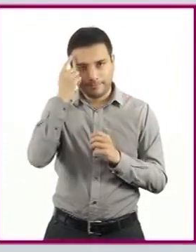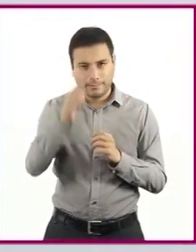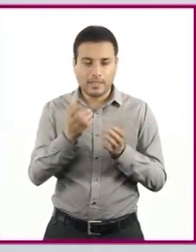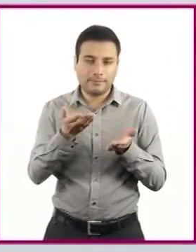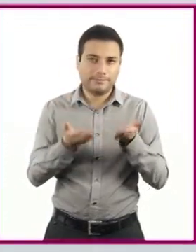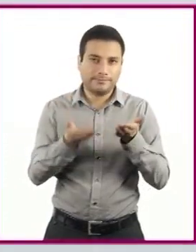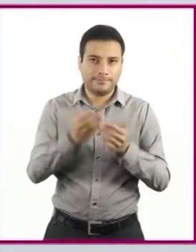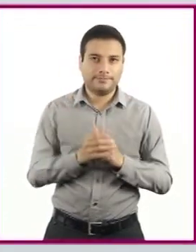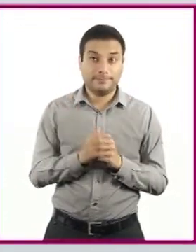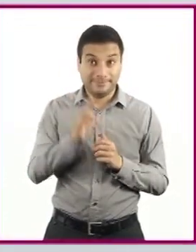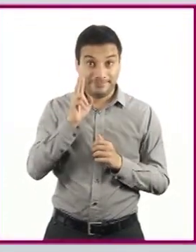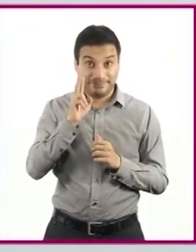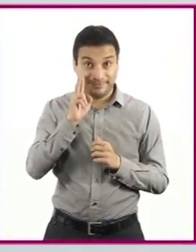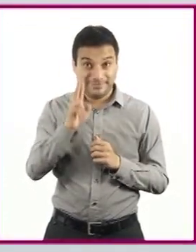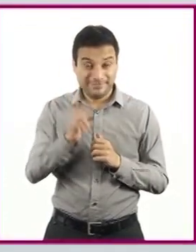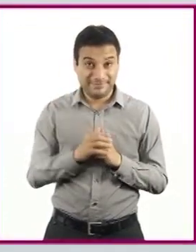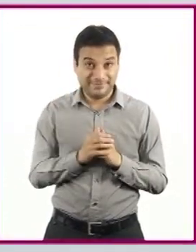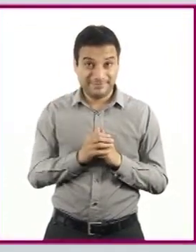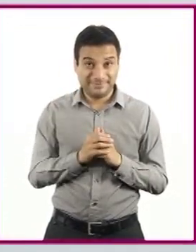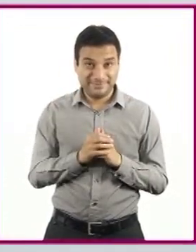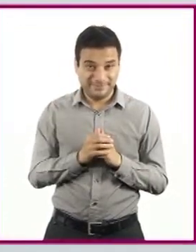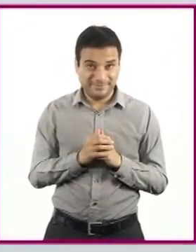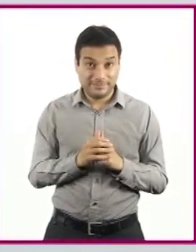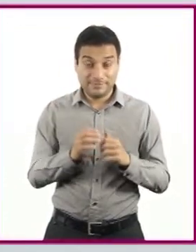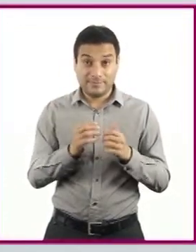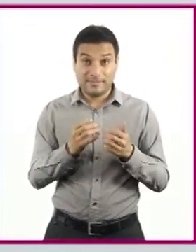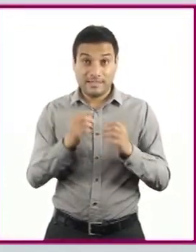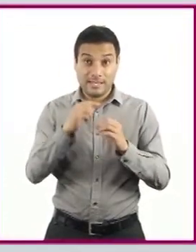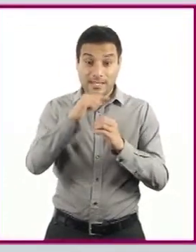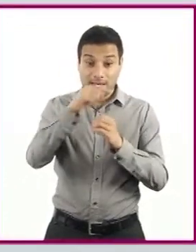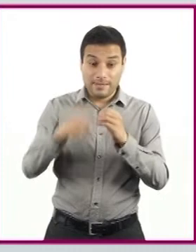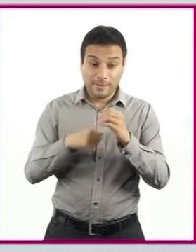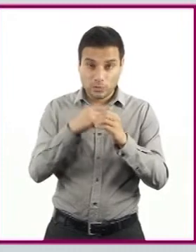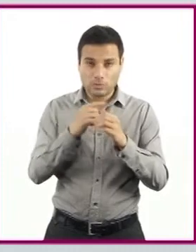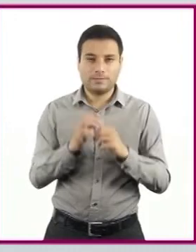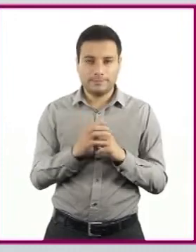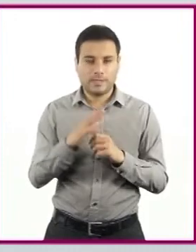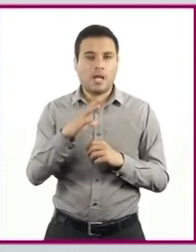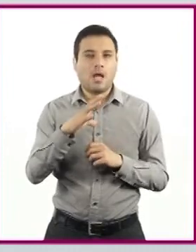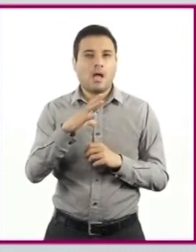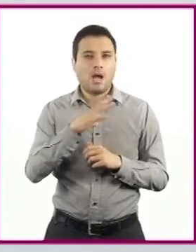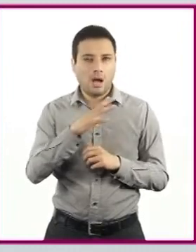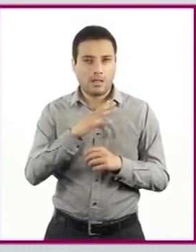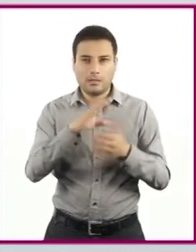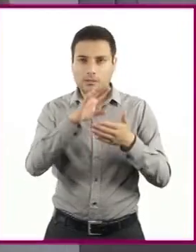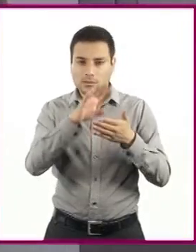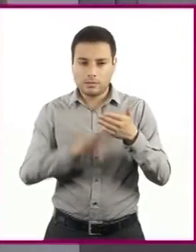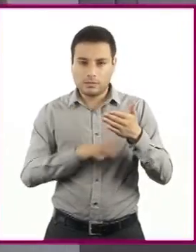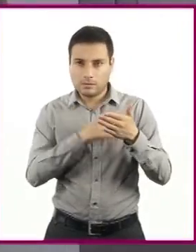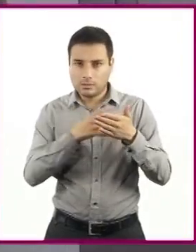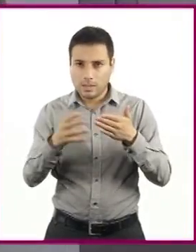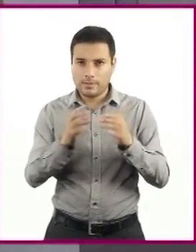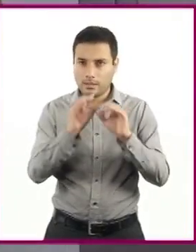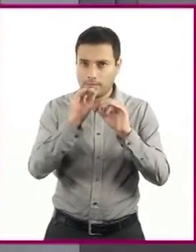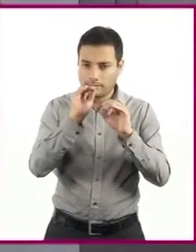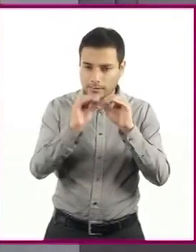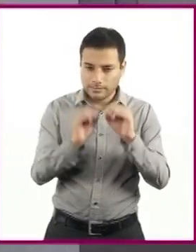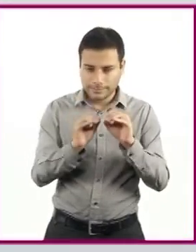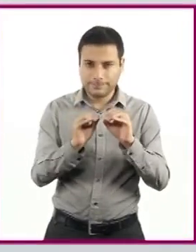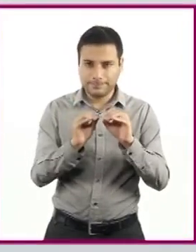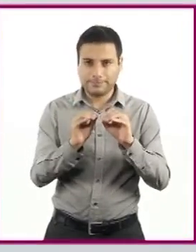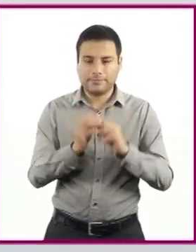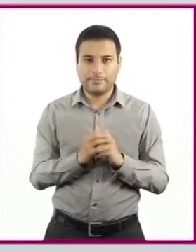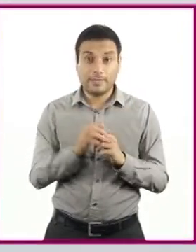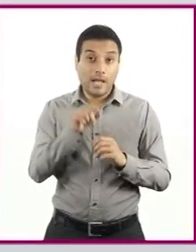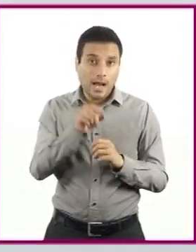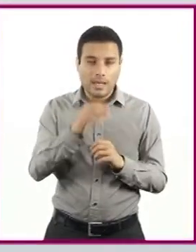Como observamos, los elementos se encuentran en un determinado lugar dentro de la tabla periódica, indicando los electrones de valencia de su última capa